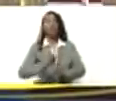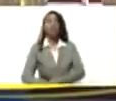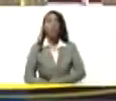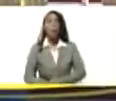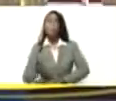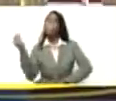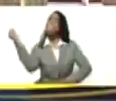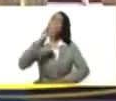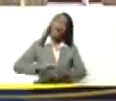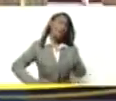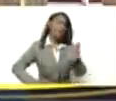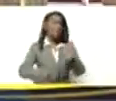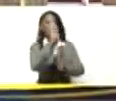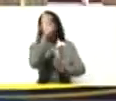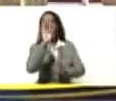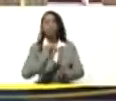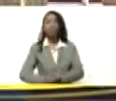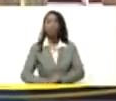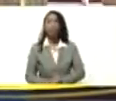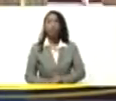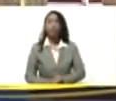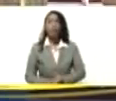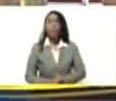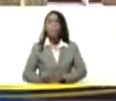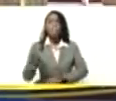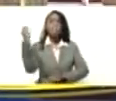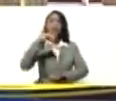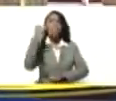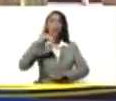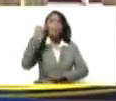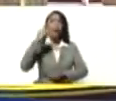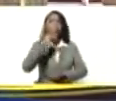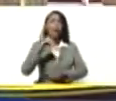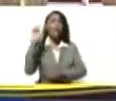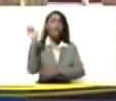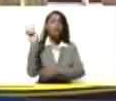a una arriba darle más a venezuela